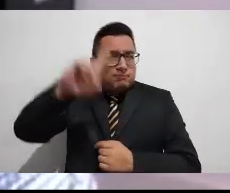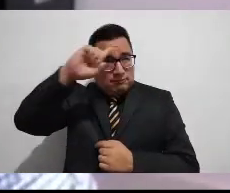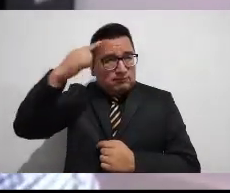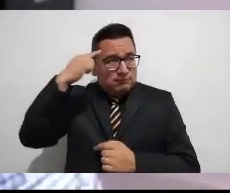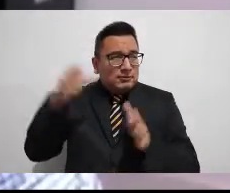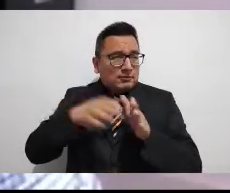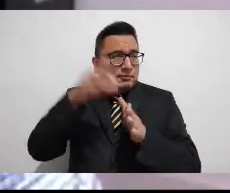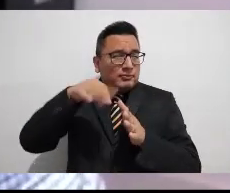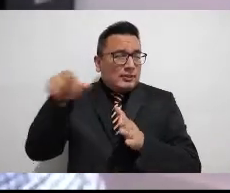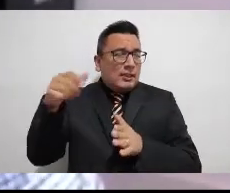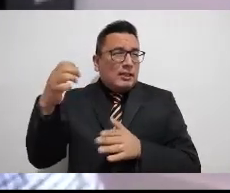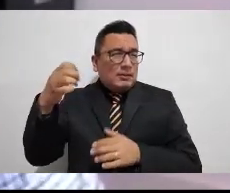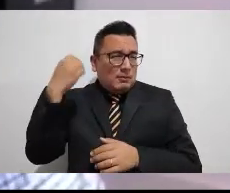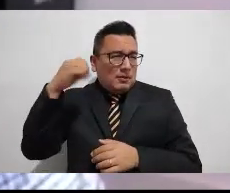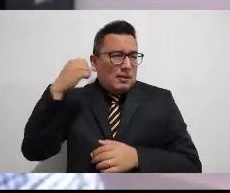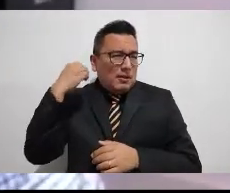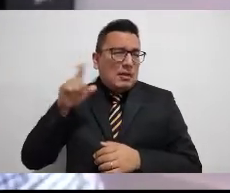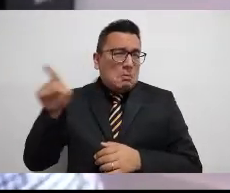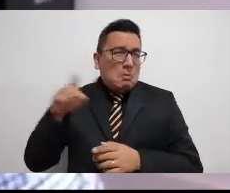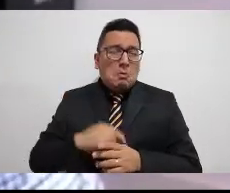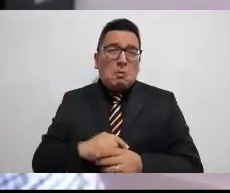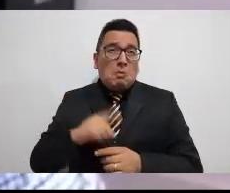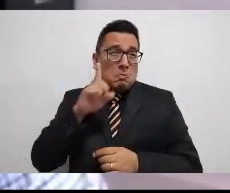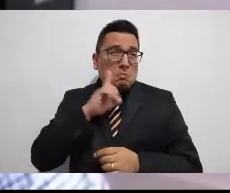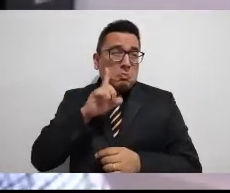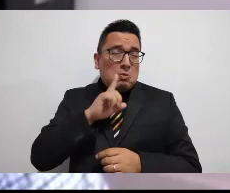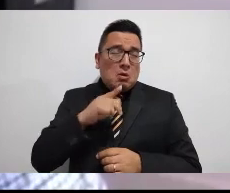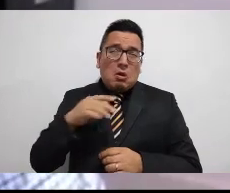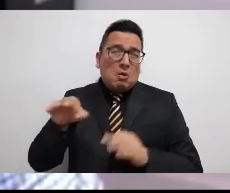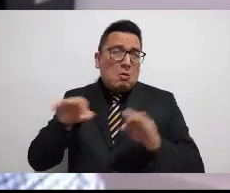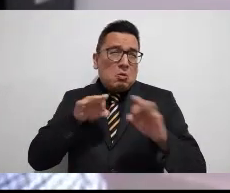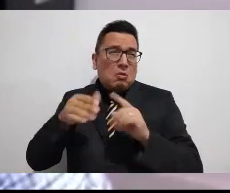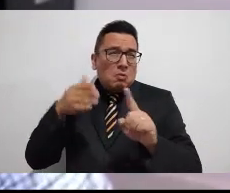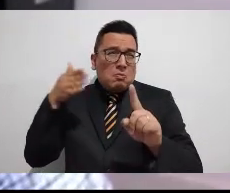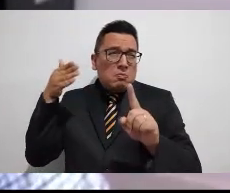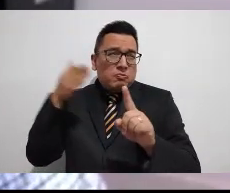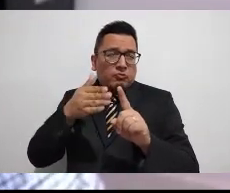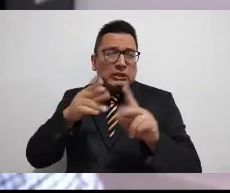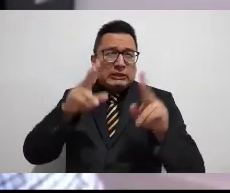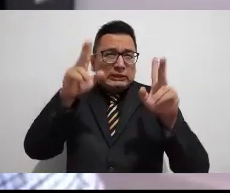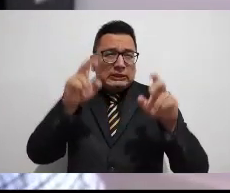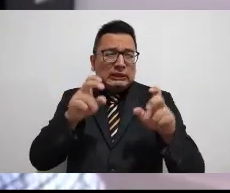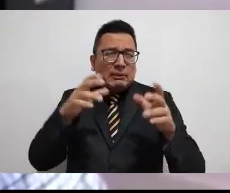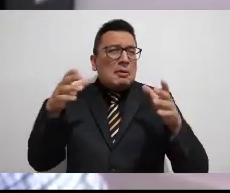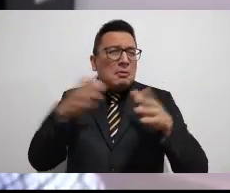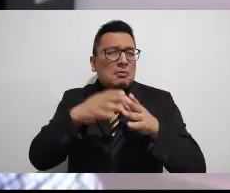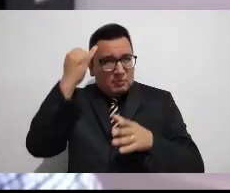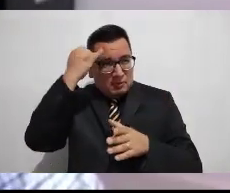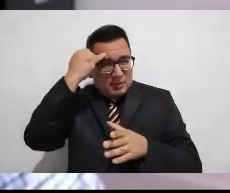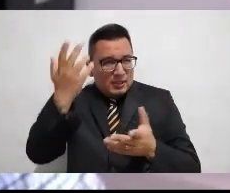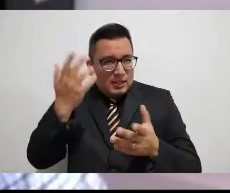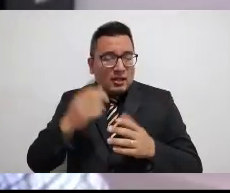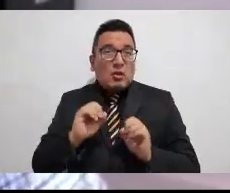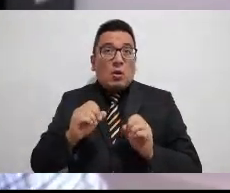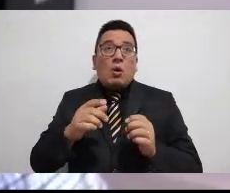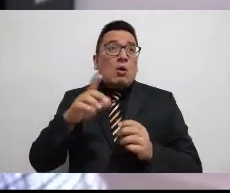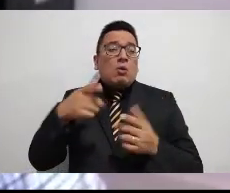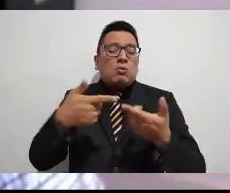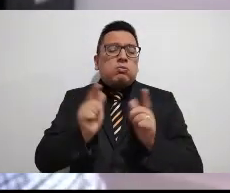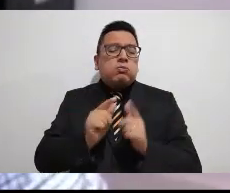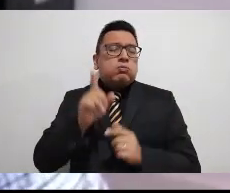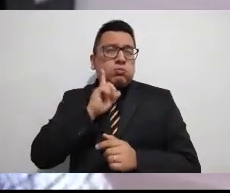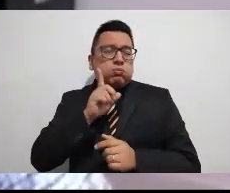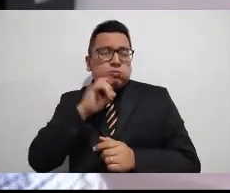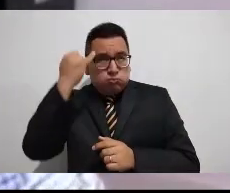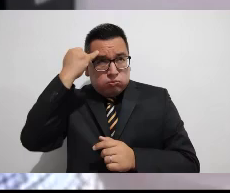del estado de Oaxaca, una persona que pues, ha trabajado mucho en temas de comunidades indígenas, en temas de mujeres